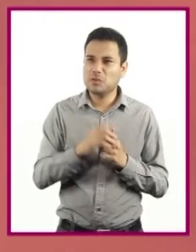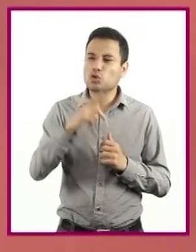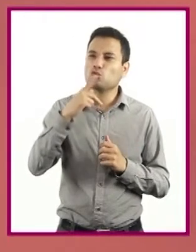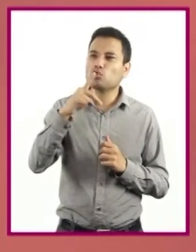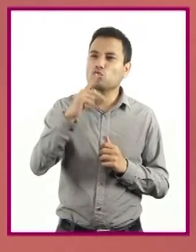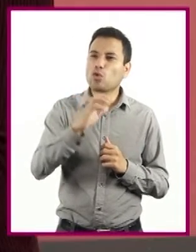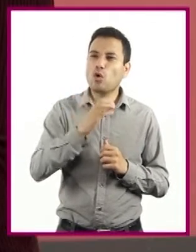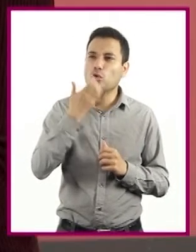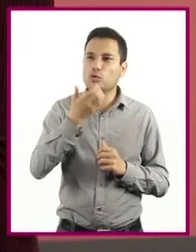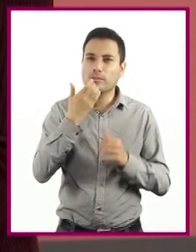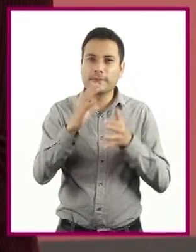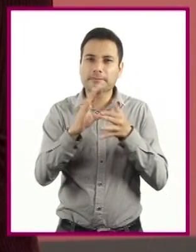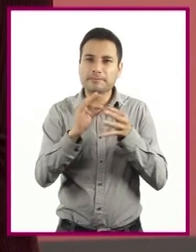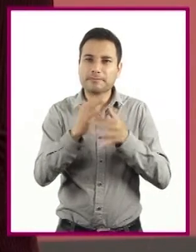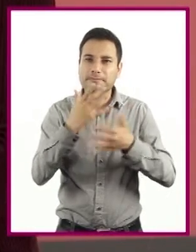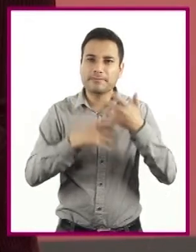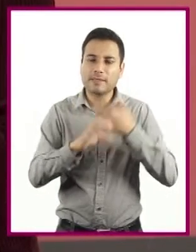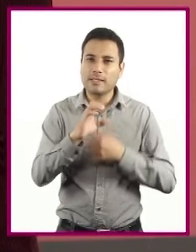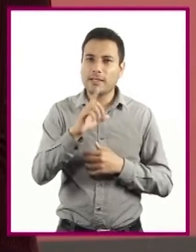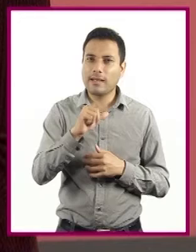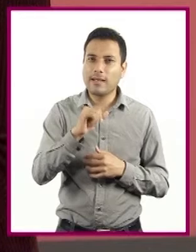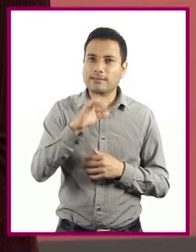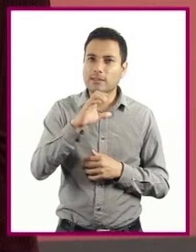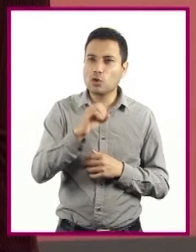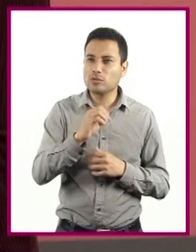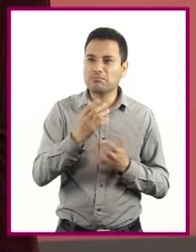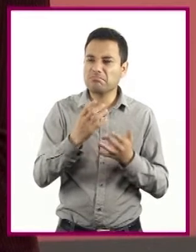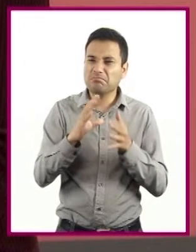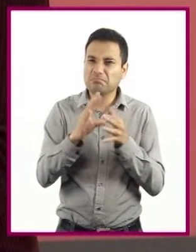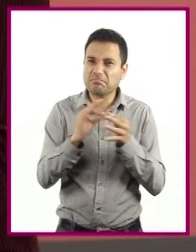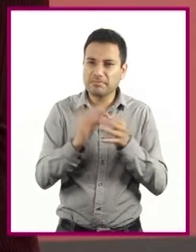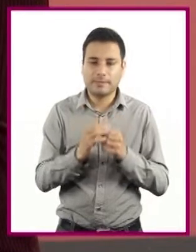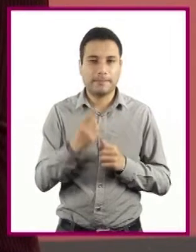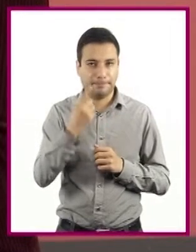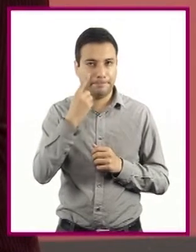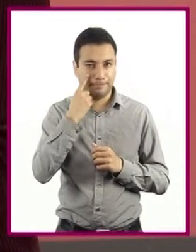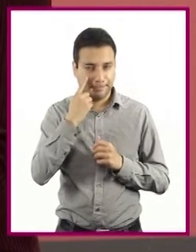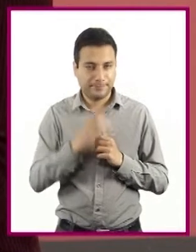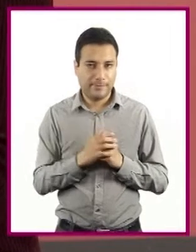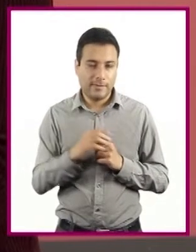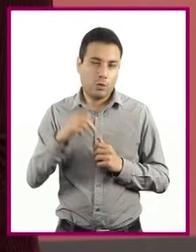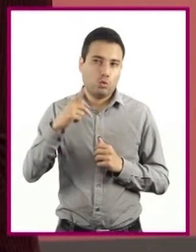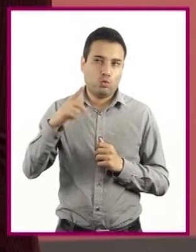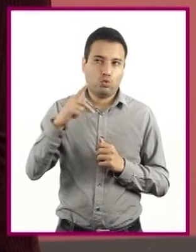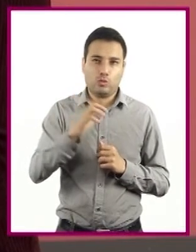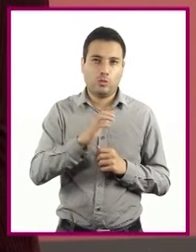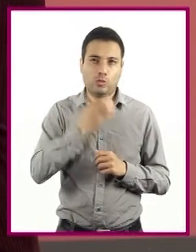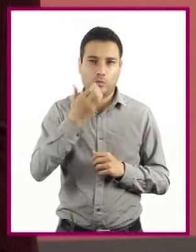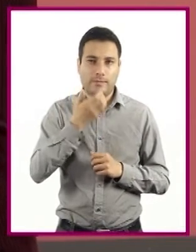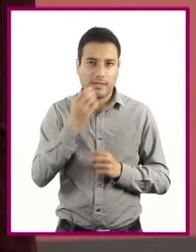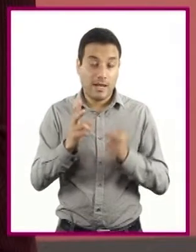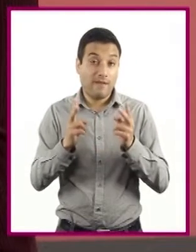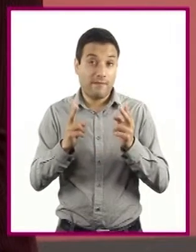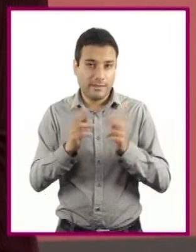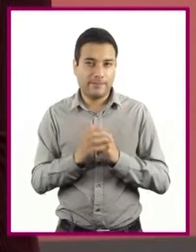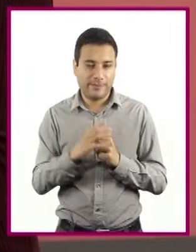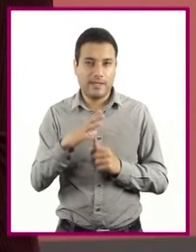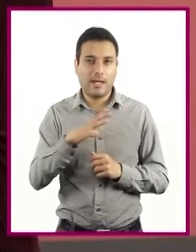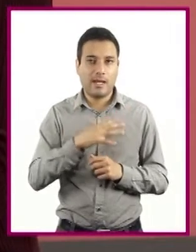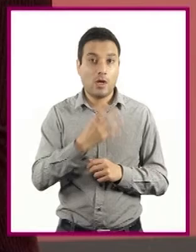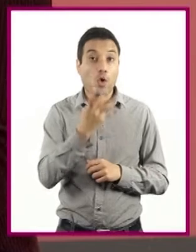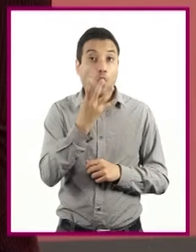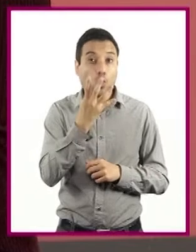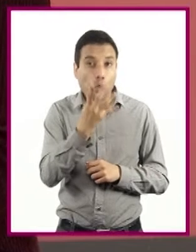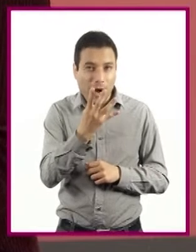chinos? Claro que sí. Los proverbios clásicos chinos son frases hechas de 4 caracteres y respectivamente 4